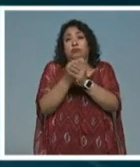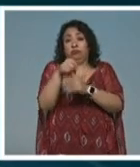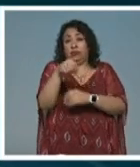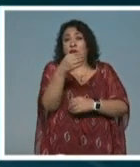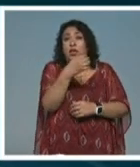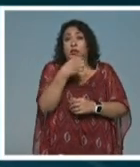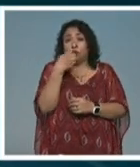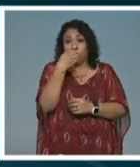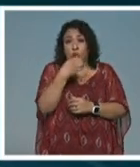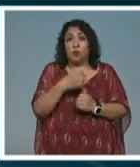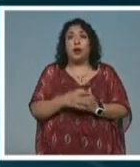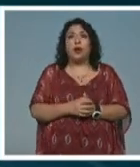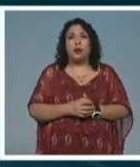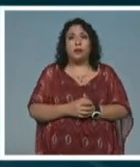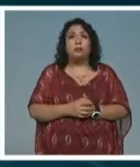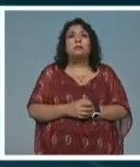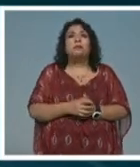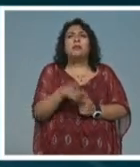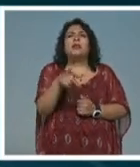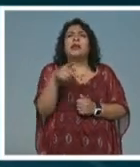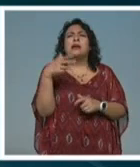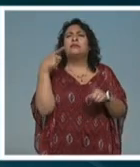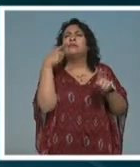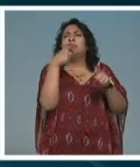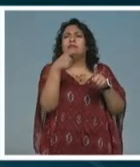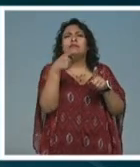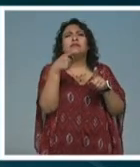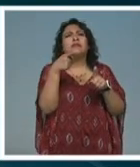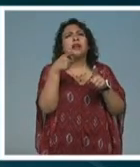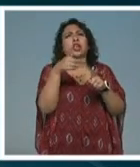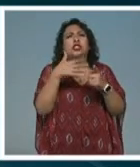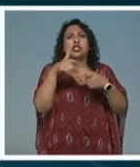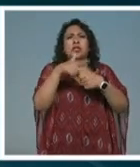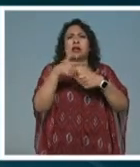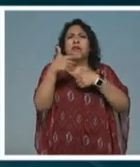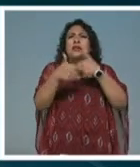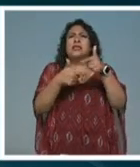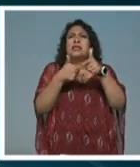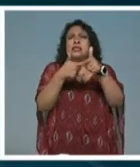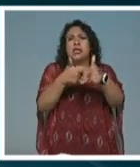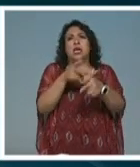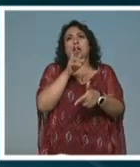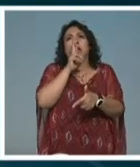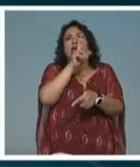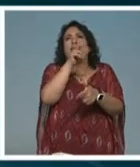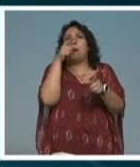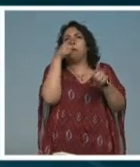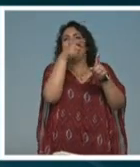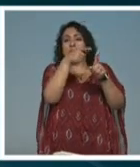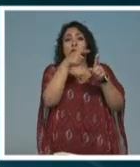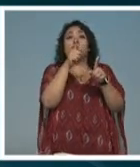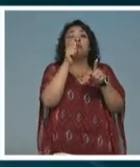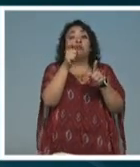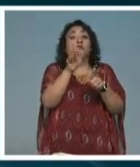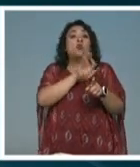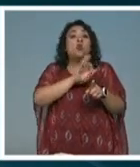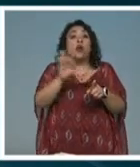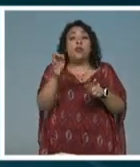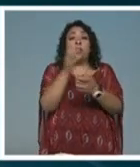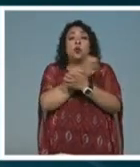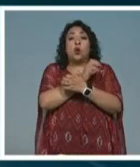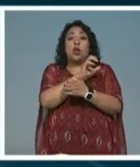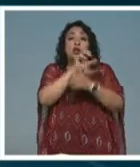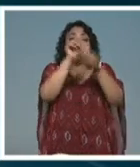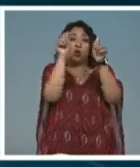escuela. Su labor e incidencia social ha trascendido en el tiempo, pues como respuesta a su misión primaria, se ha logrado llevar la